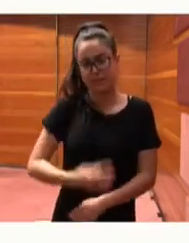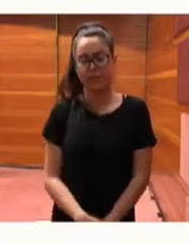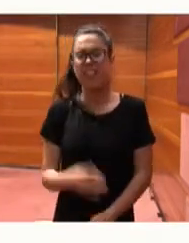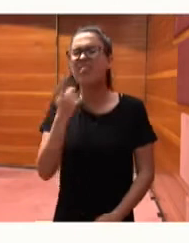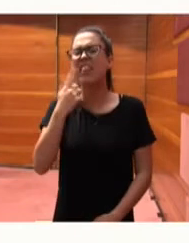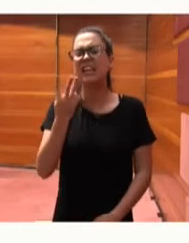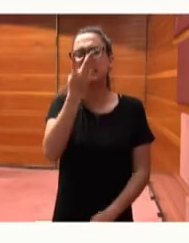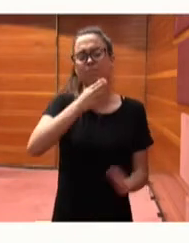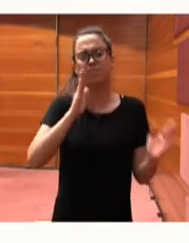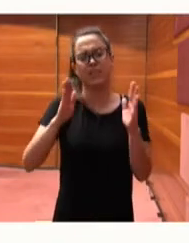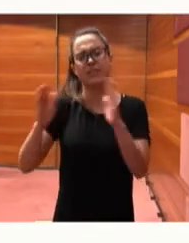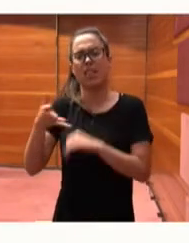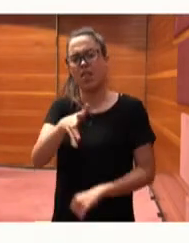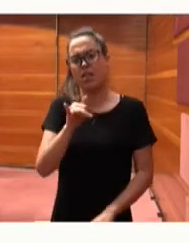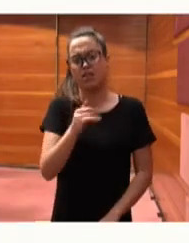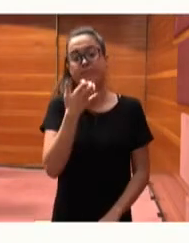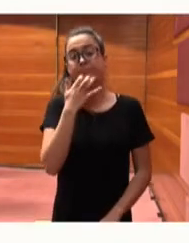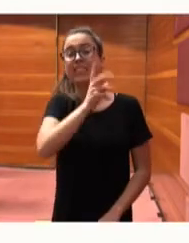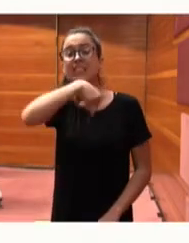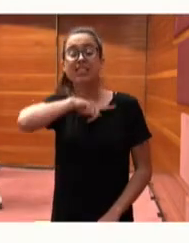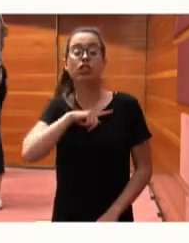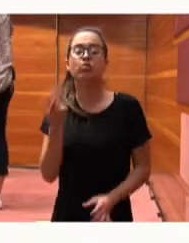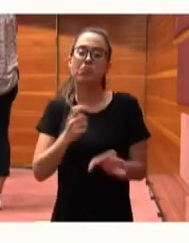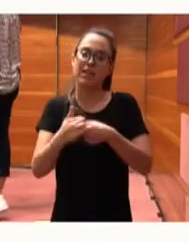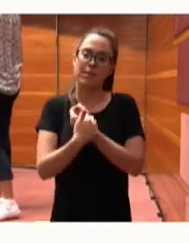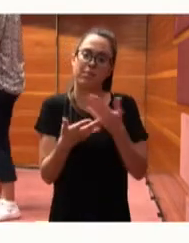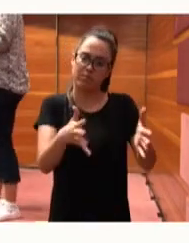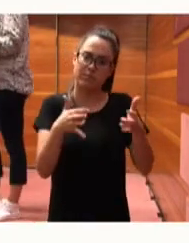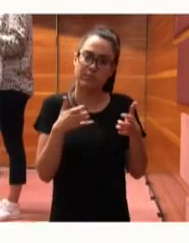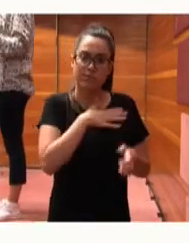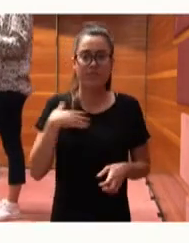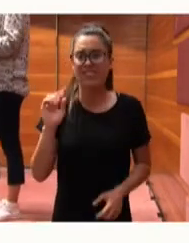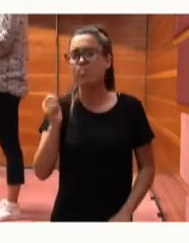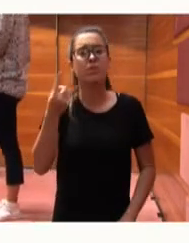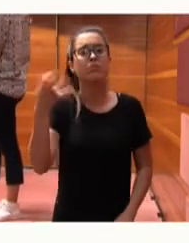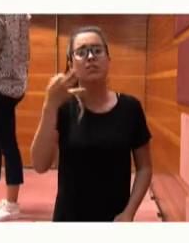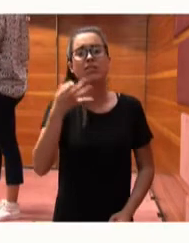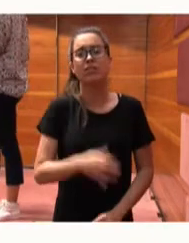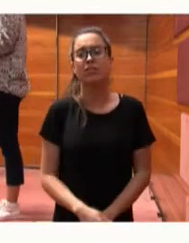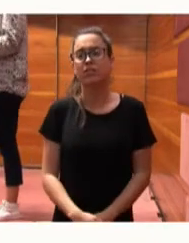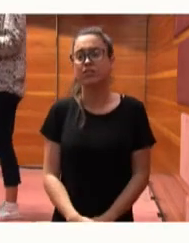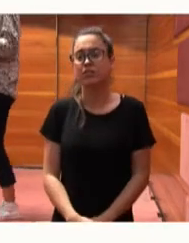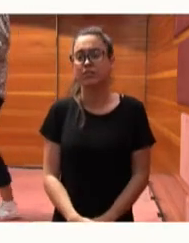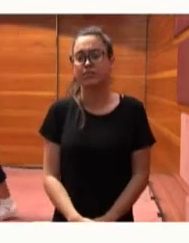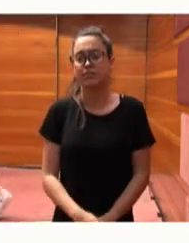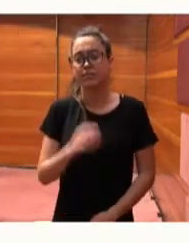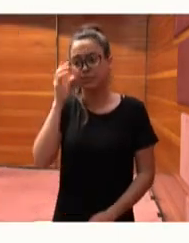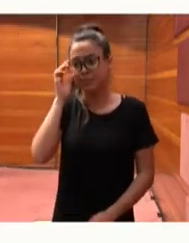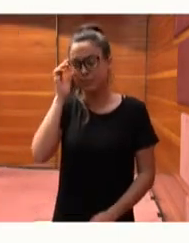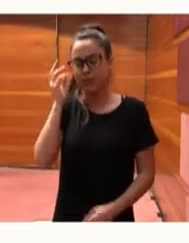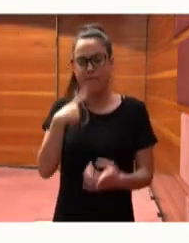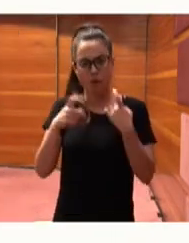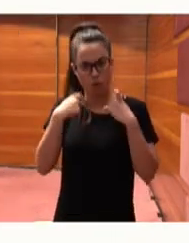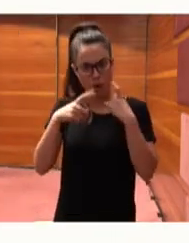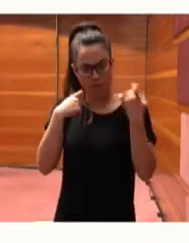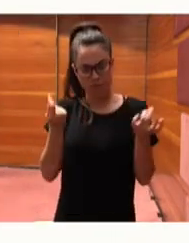estadios para alcanzar la participación, ¿no? Que lo primero era el grado de información. Los ciudadanos